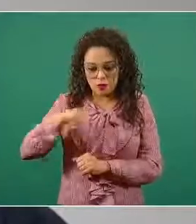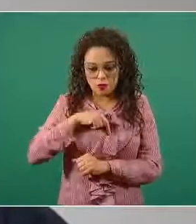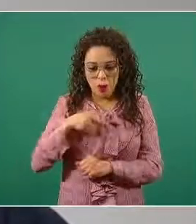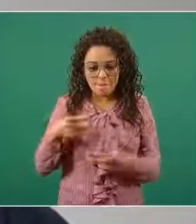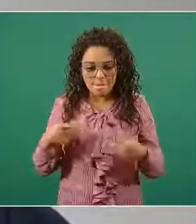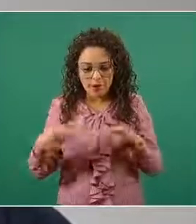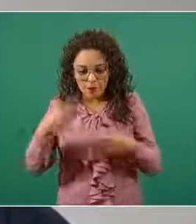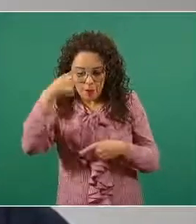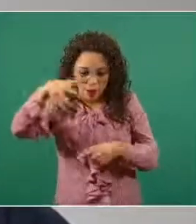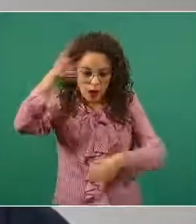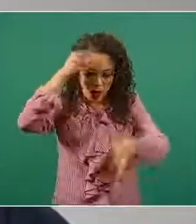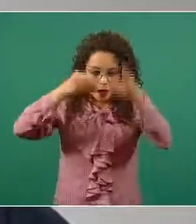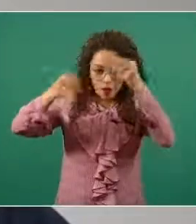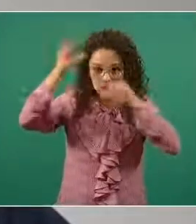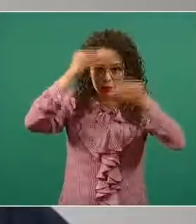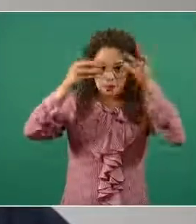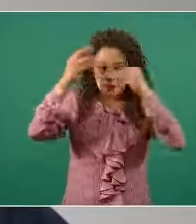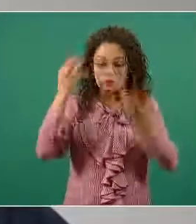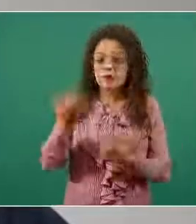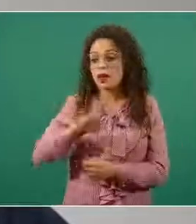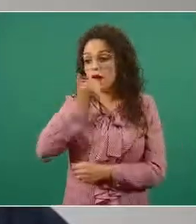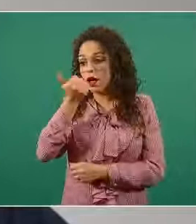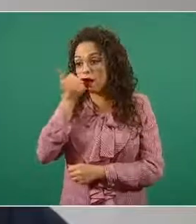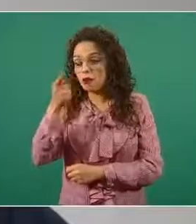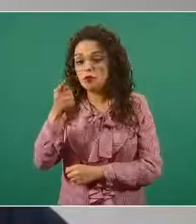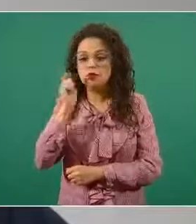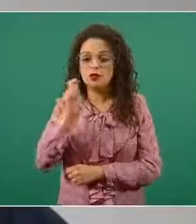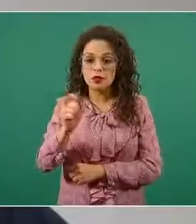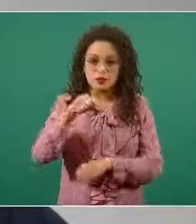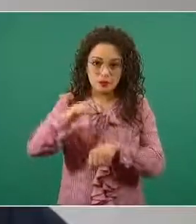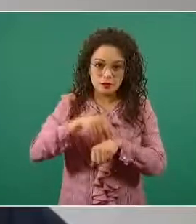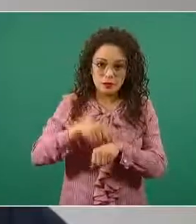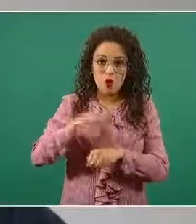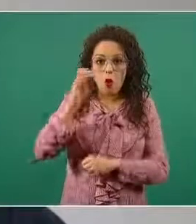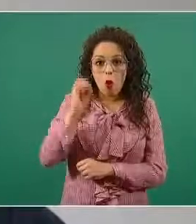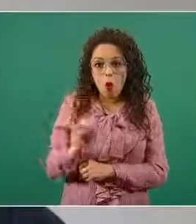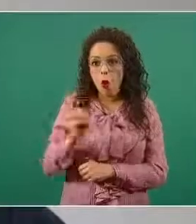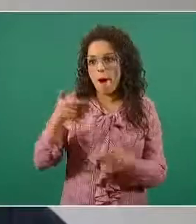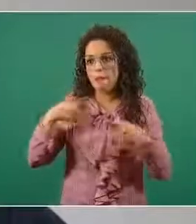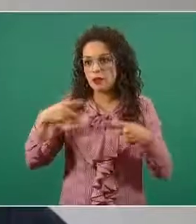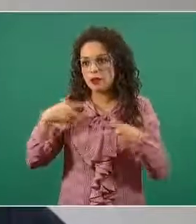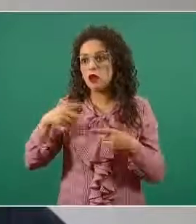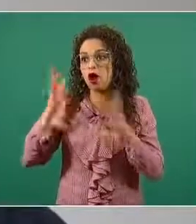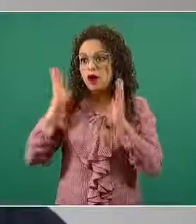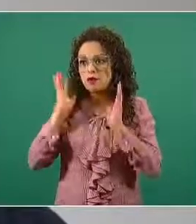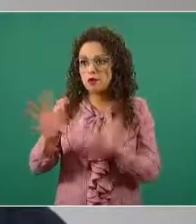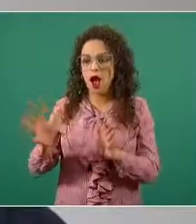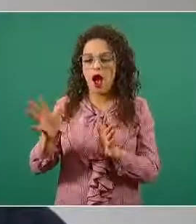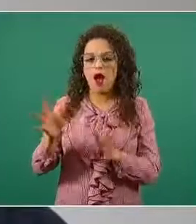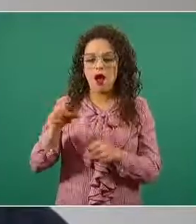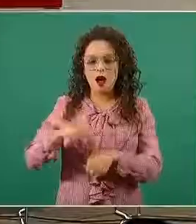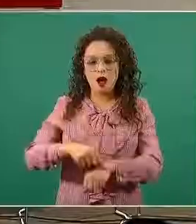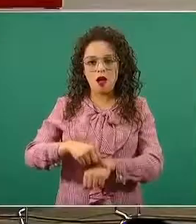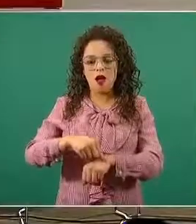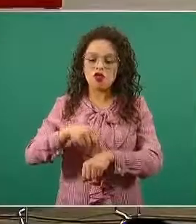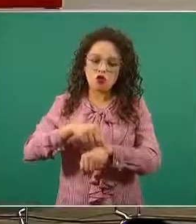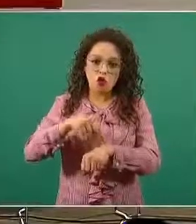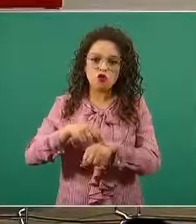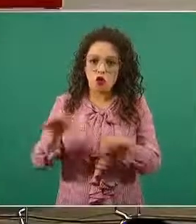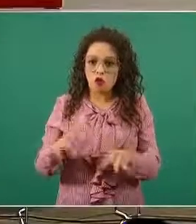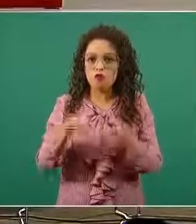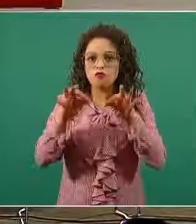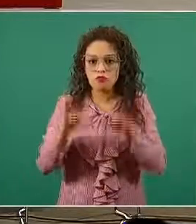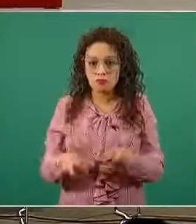es siempre tanto un estudiante de medicina como un profesional de la salud está definitivamente comprometido